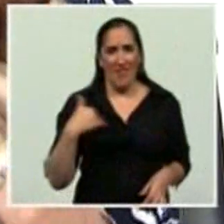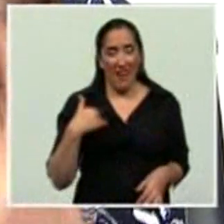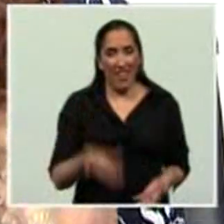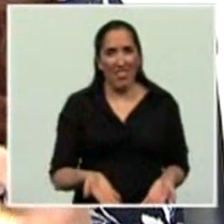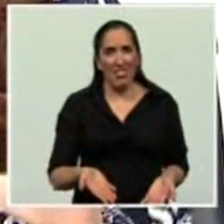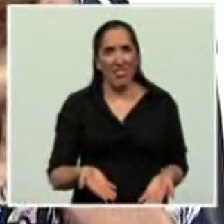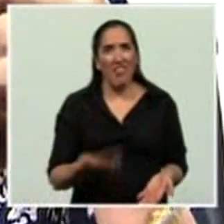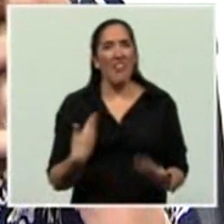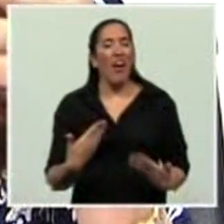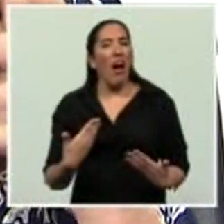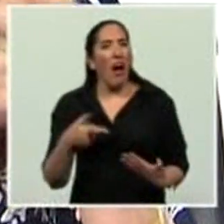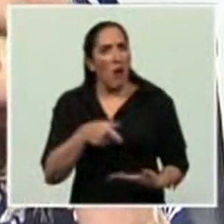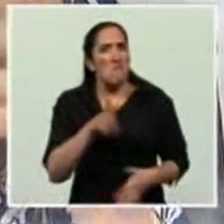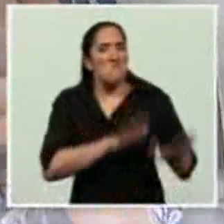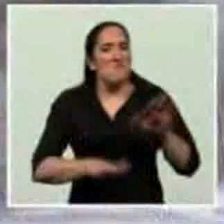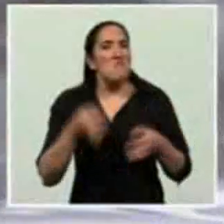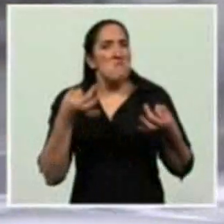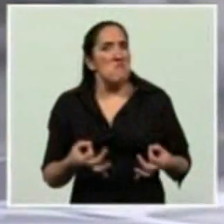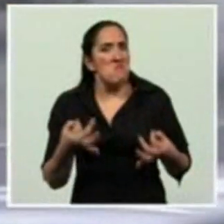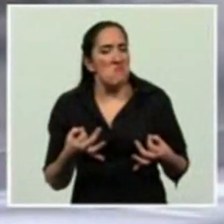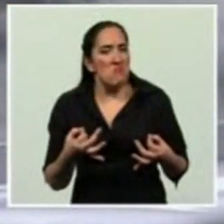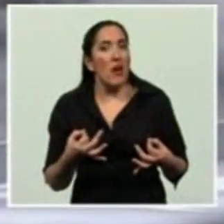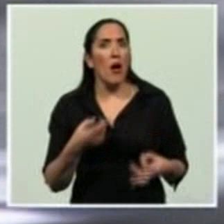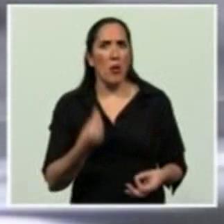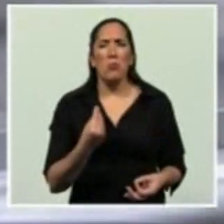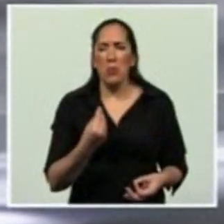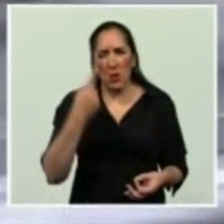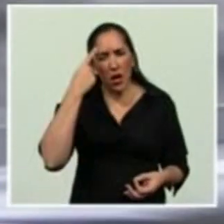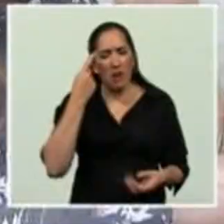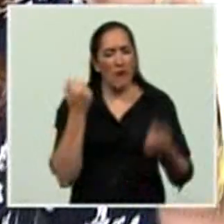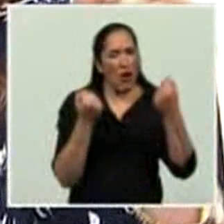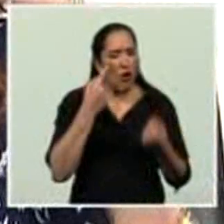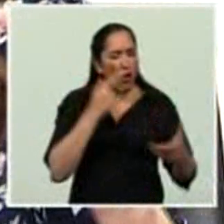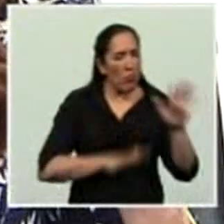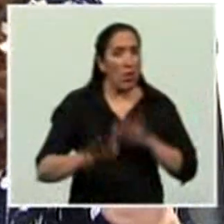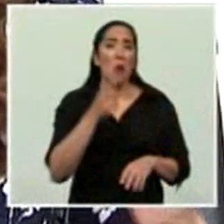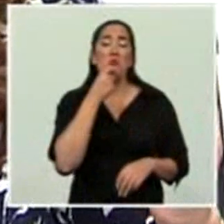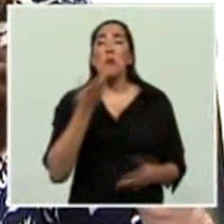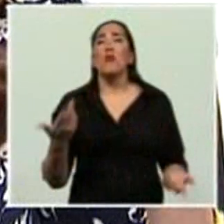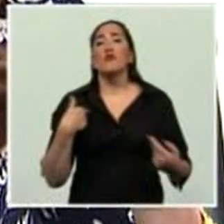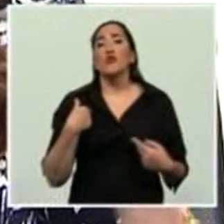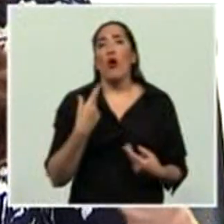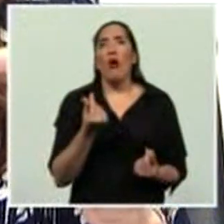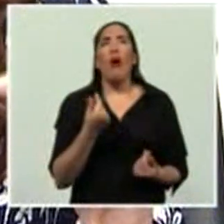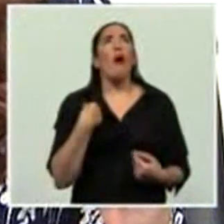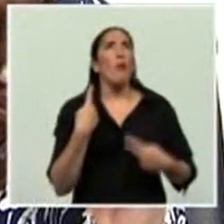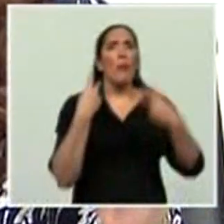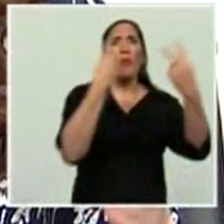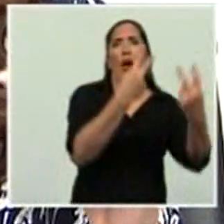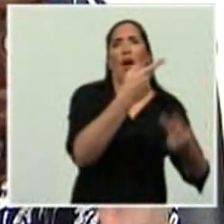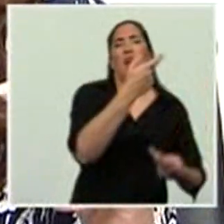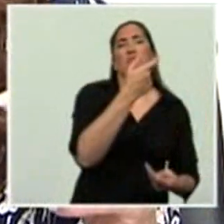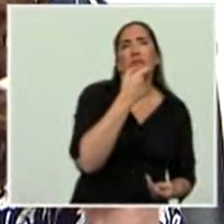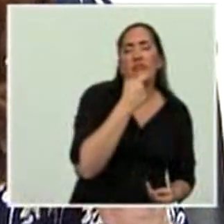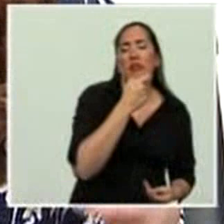competitivo en serio Porque imagínense todo lo que significa en términos económicos que una persona para ir a salta o para ir a Mendoza de una persona que